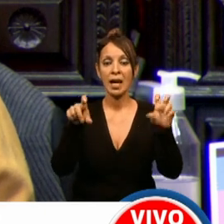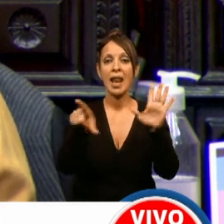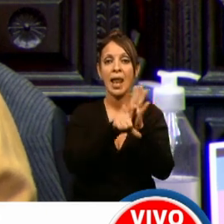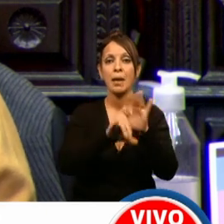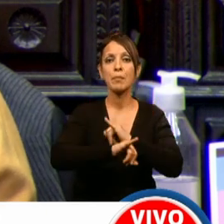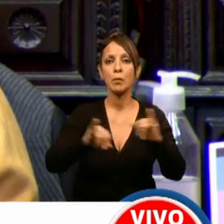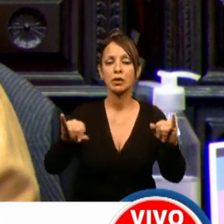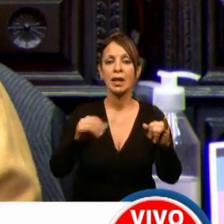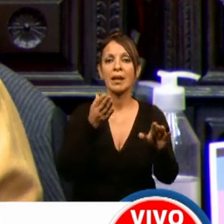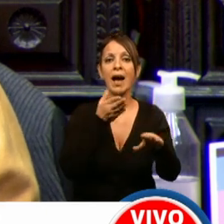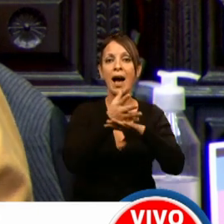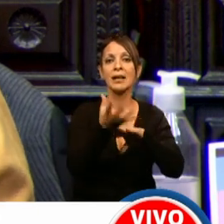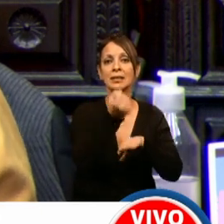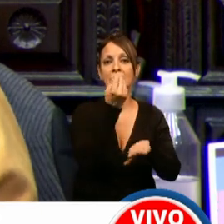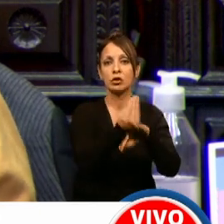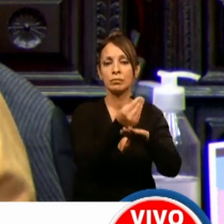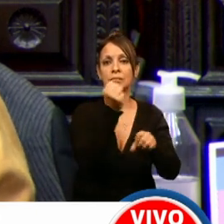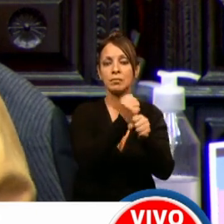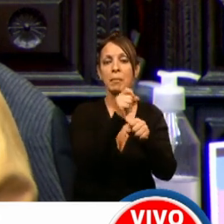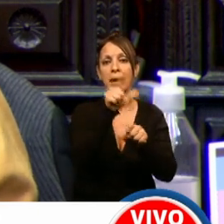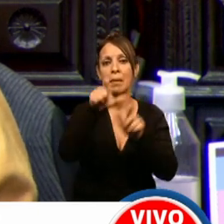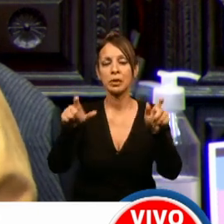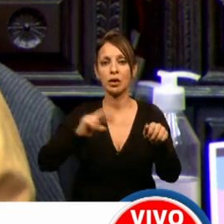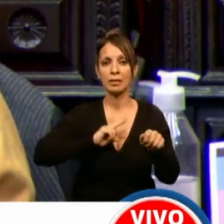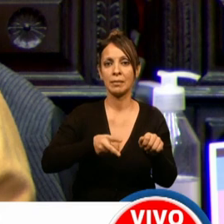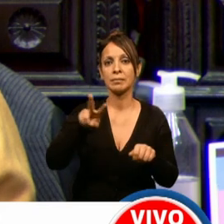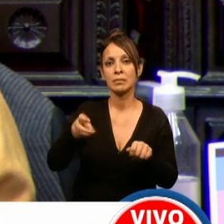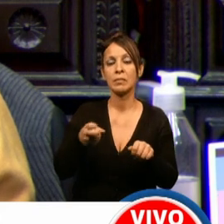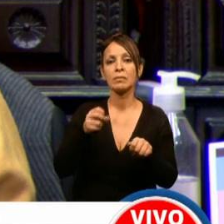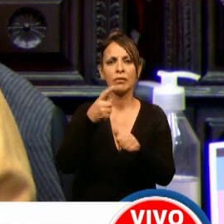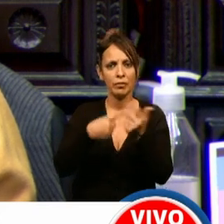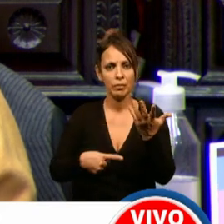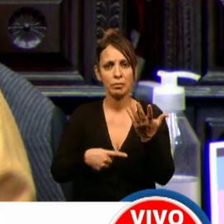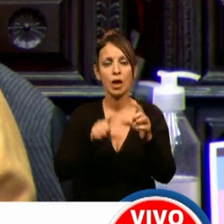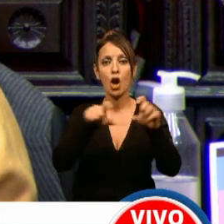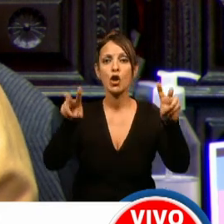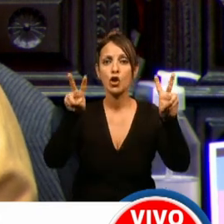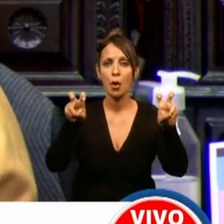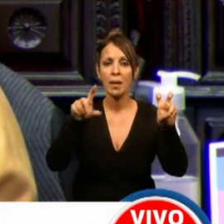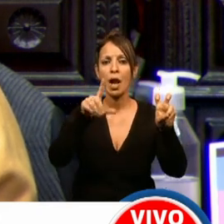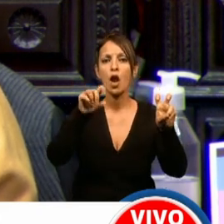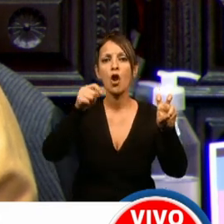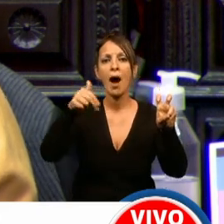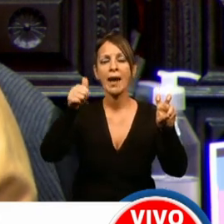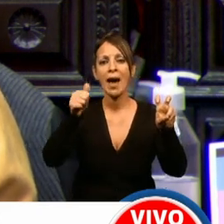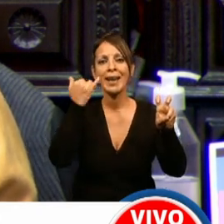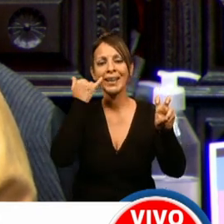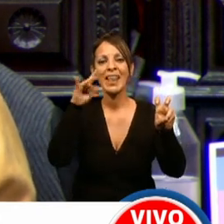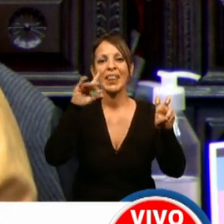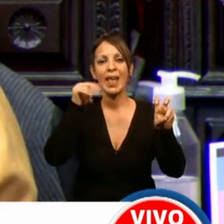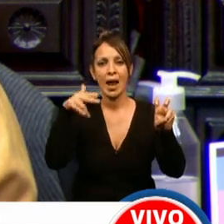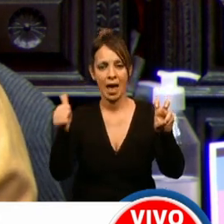del acceso al empleo formal para personas travestis transexuales y transgéneros lleve el nombre de lohana berkins y diana